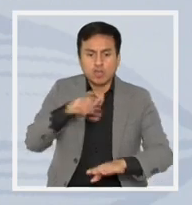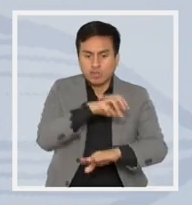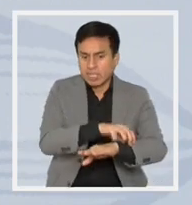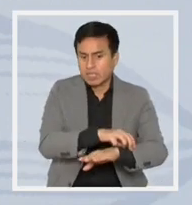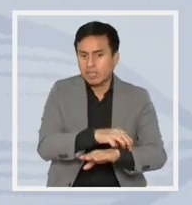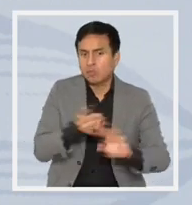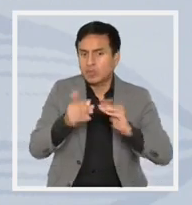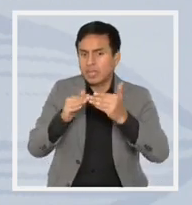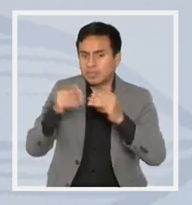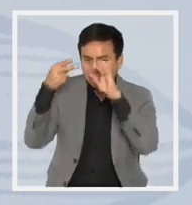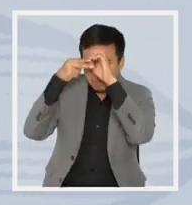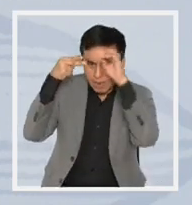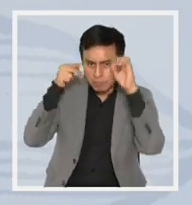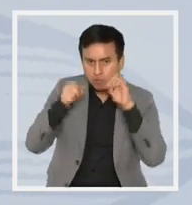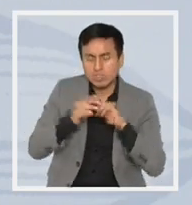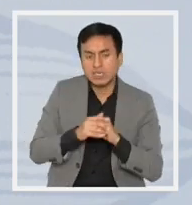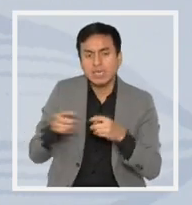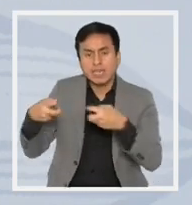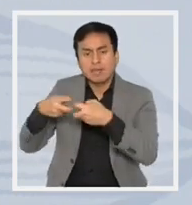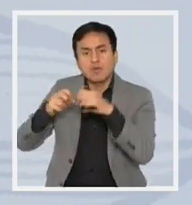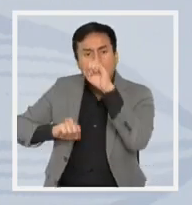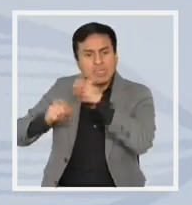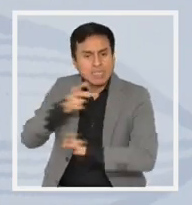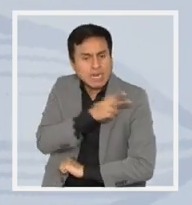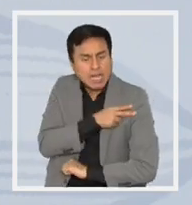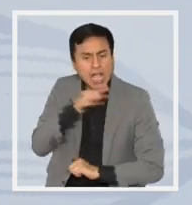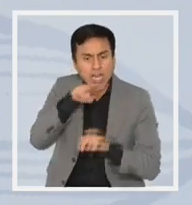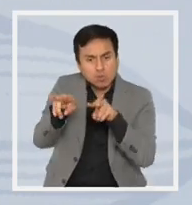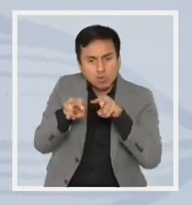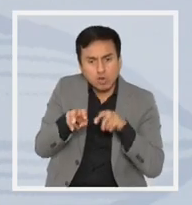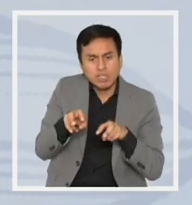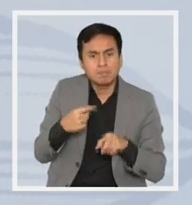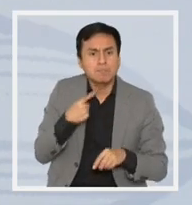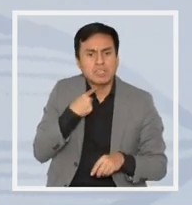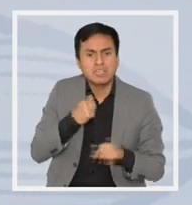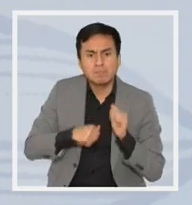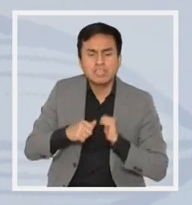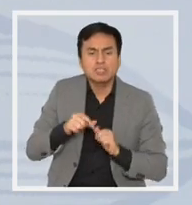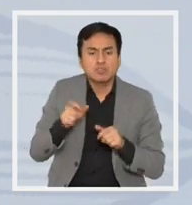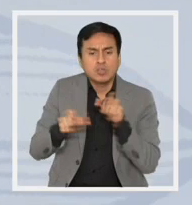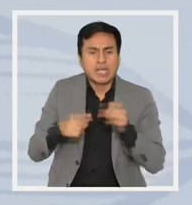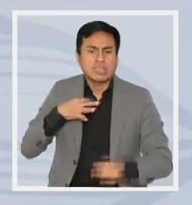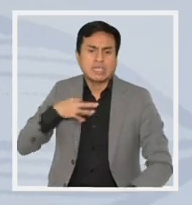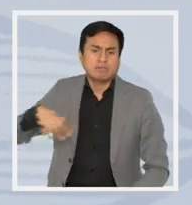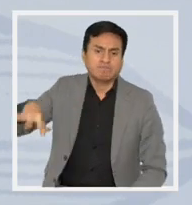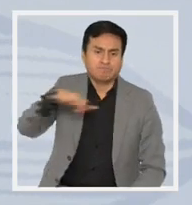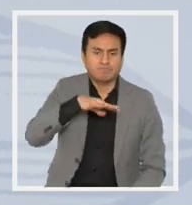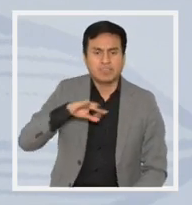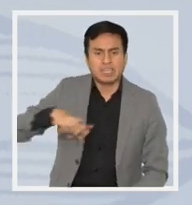regionales, con las comunidades mapuche, con los gremios empresariales, con los agricultores, con las víctimas, con la ciudadanía en general.